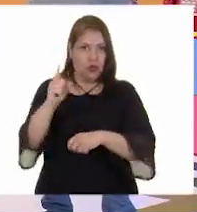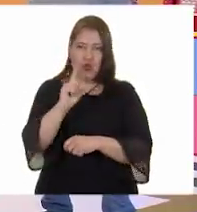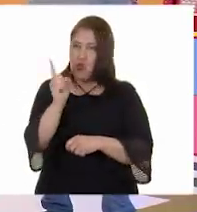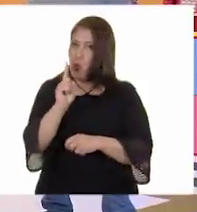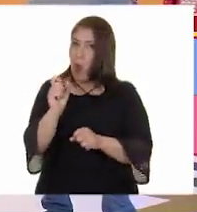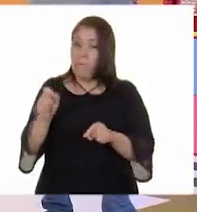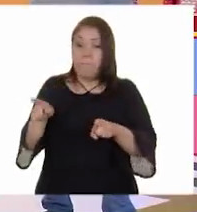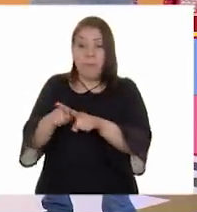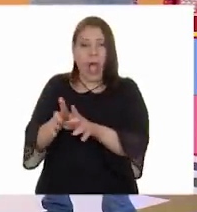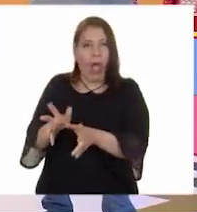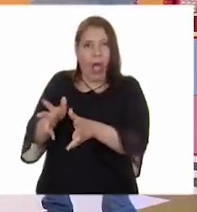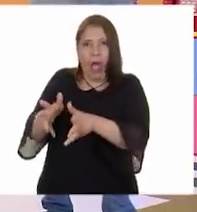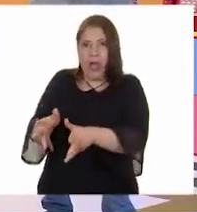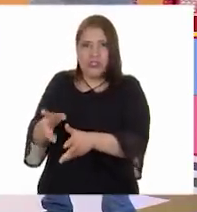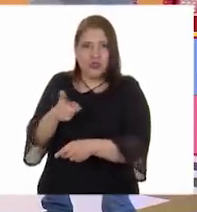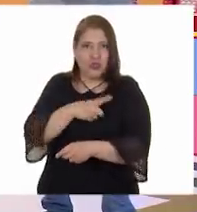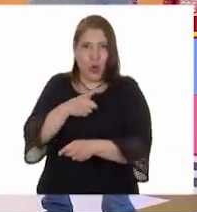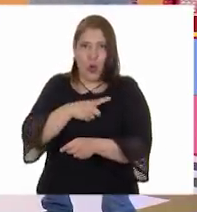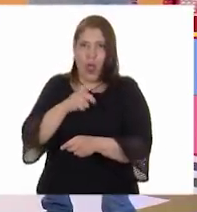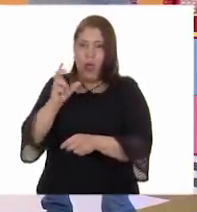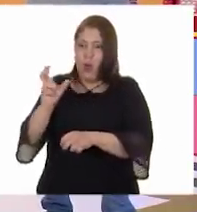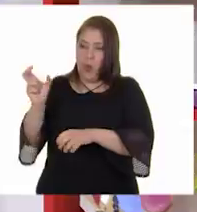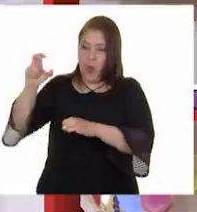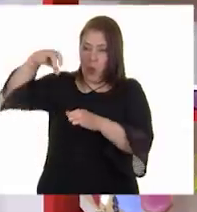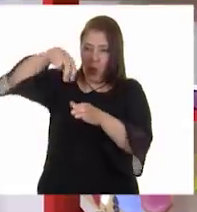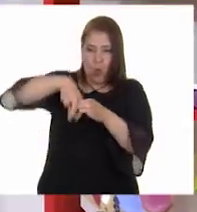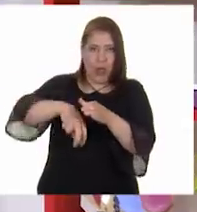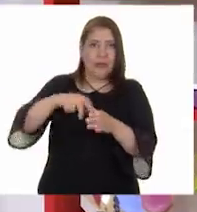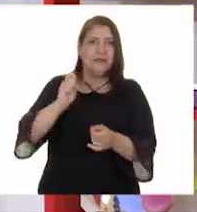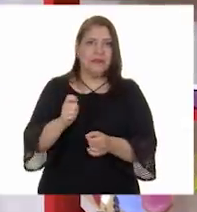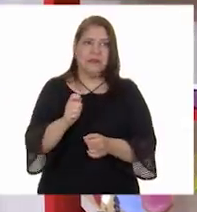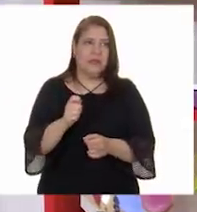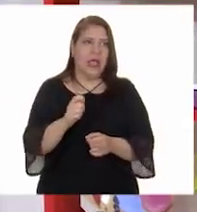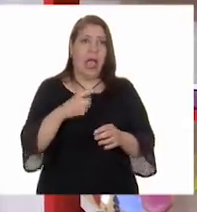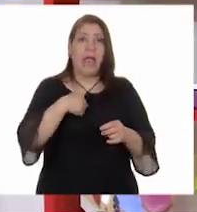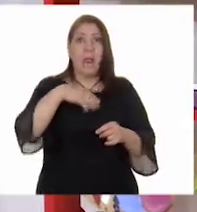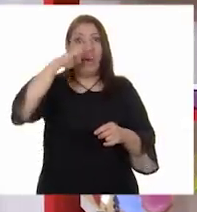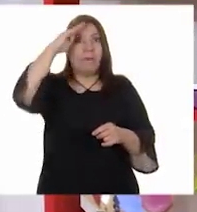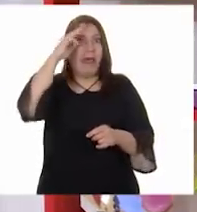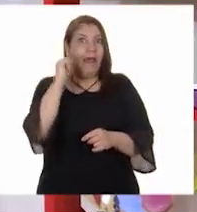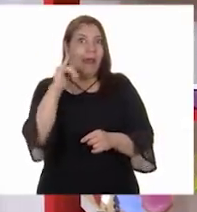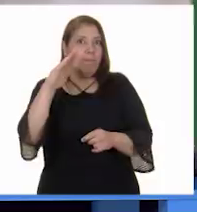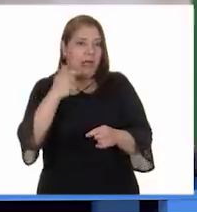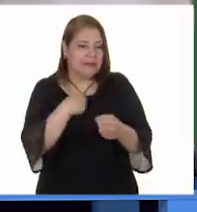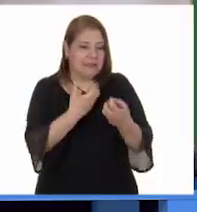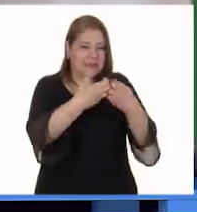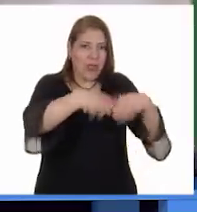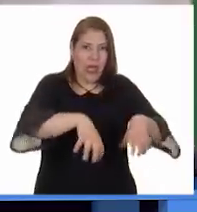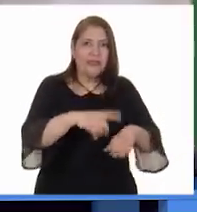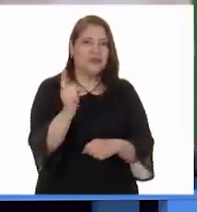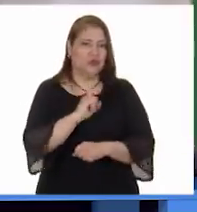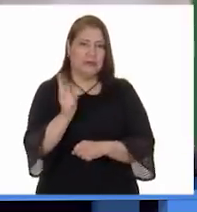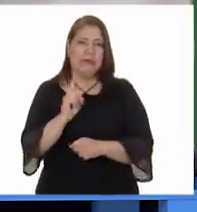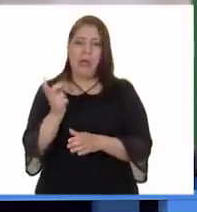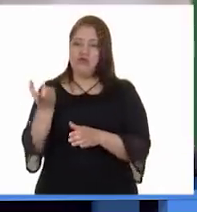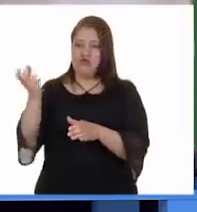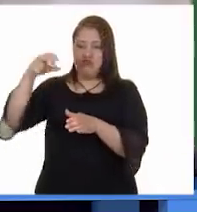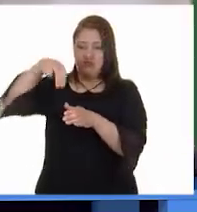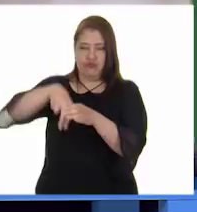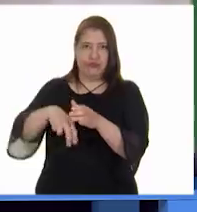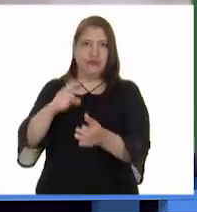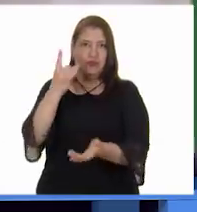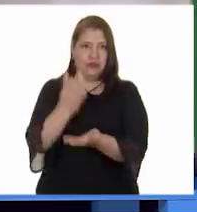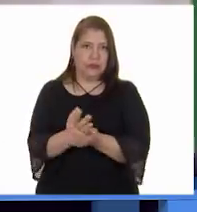del agua. Qué bueno que me completo. Dices porque estaba a punto de ya hacer ya le va a estrellar, pobrecito. Sí, así como... Sí, nada más. Muy